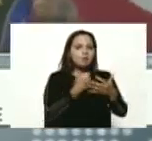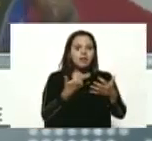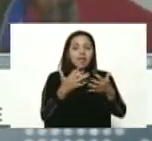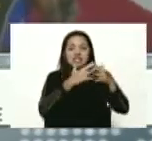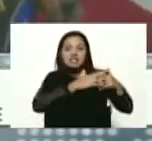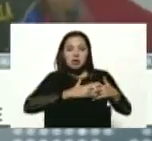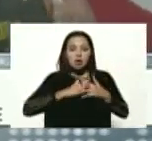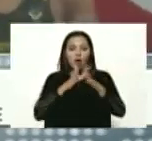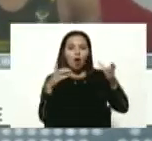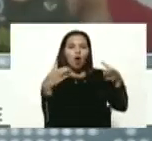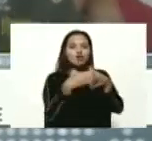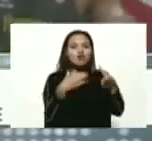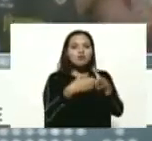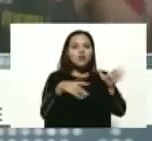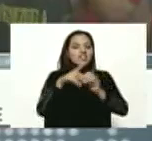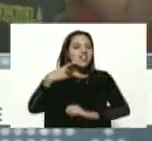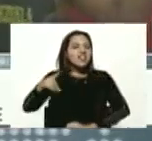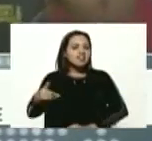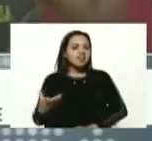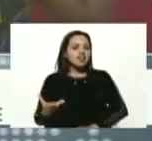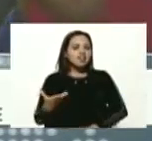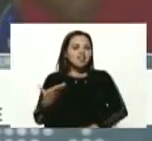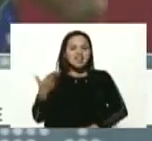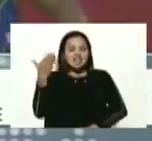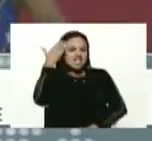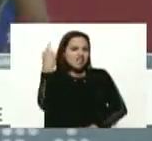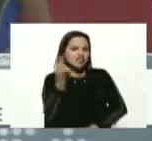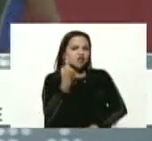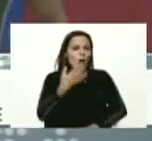la extrema derecha, que lo único que sabe es odiar,